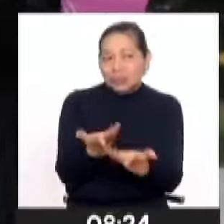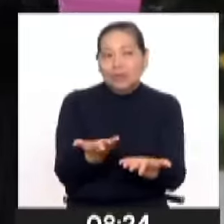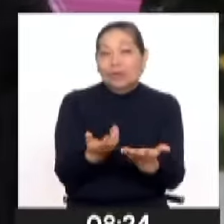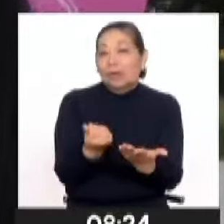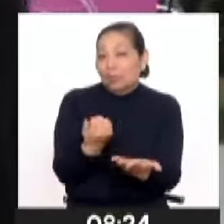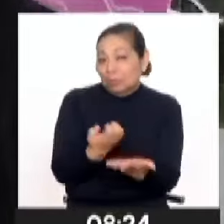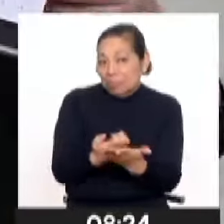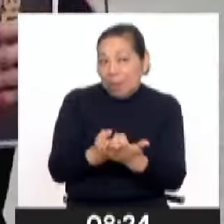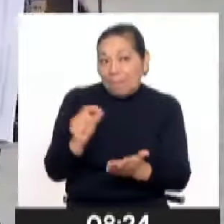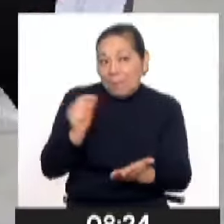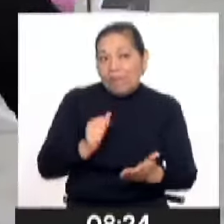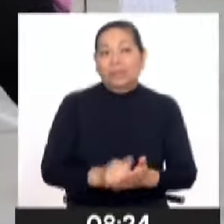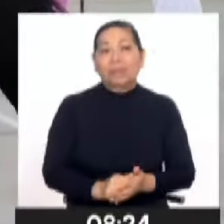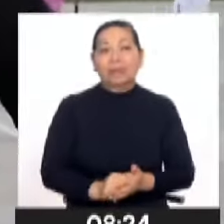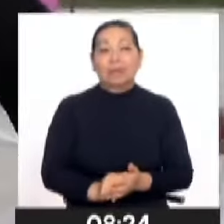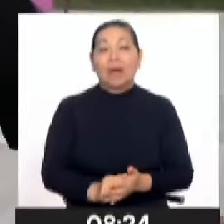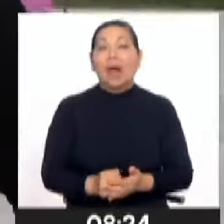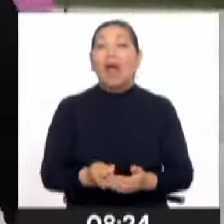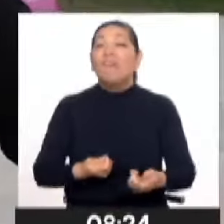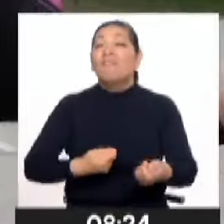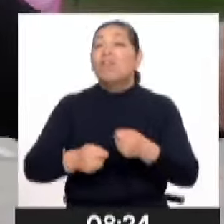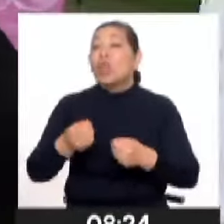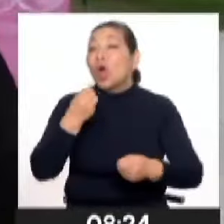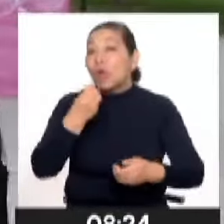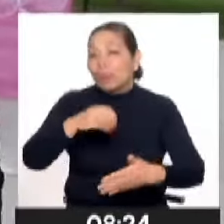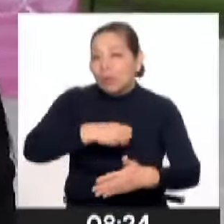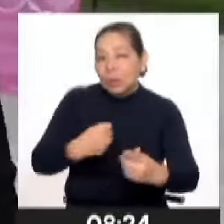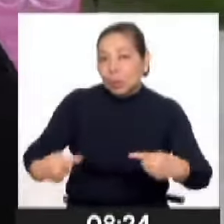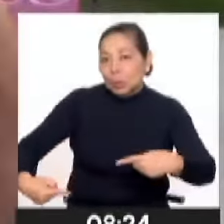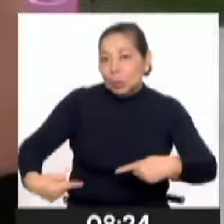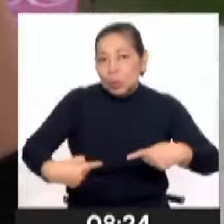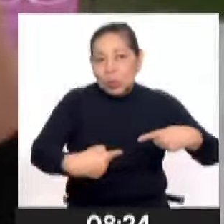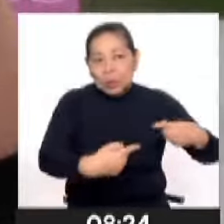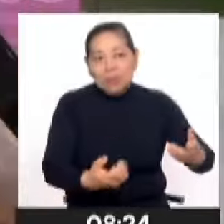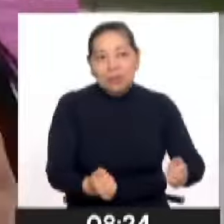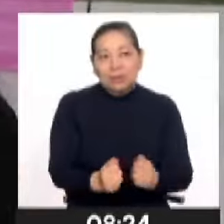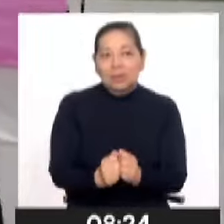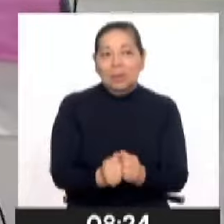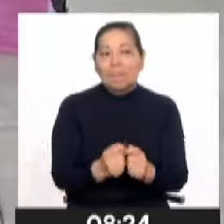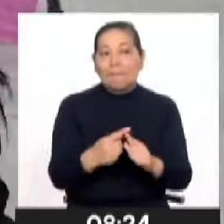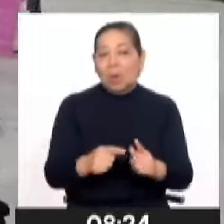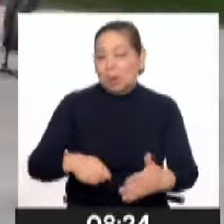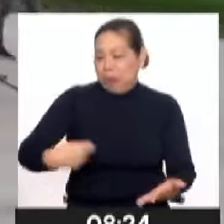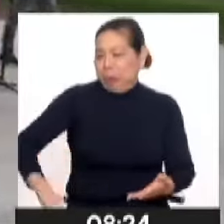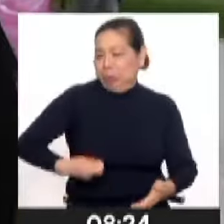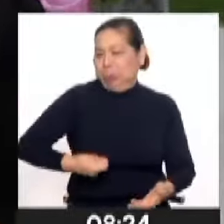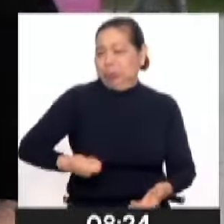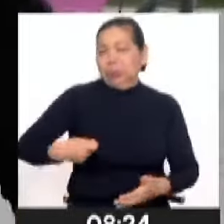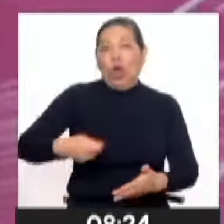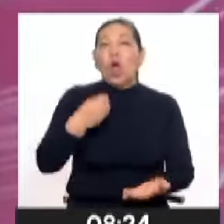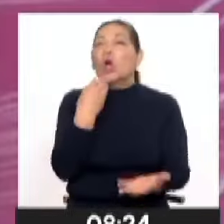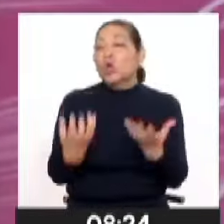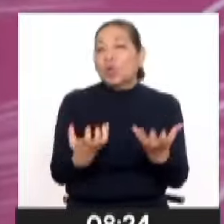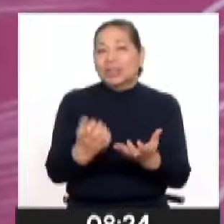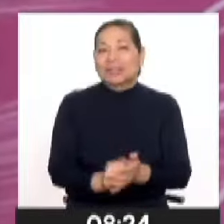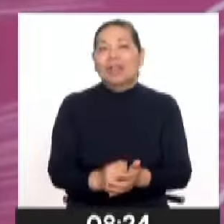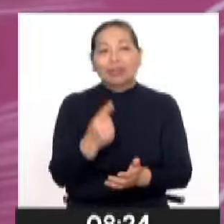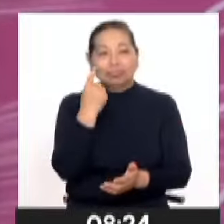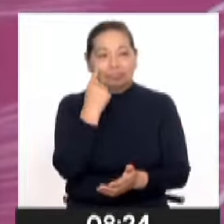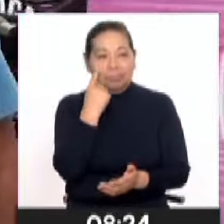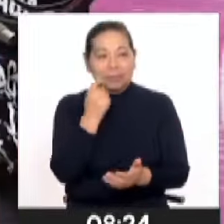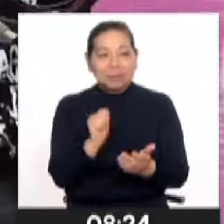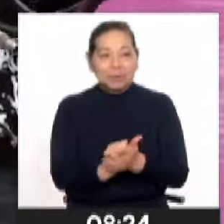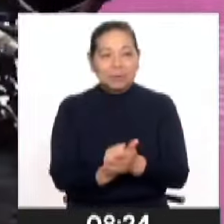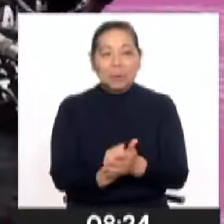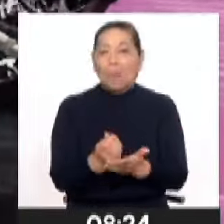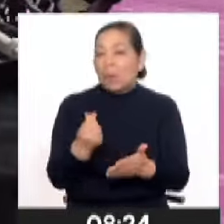la economía. Cuéntanos. Los comedores populares 2 se van a enfrentar, se van a mechar, pero con las manos cocinando. Conocimiento y pasión. Con conocimiento y pasión,